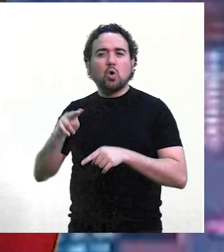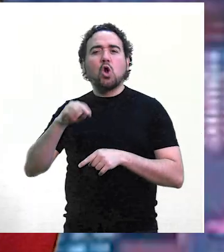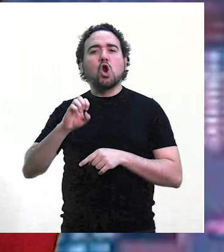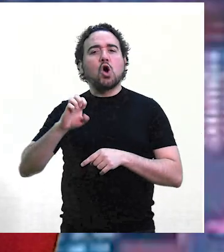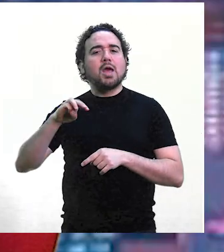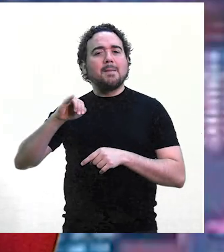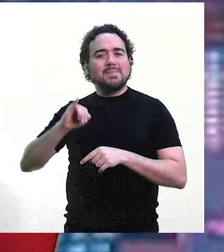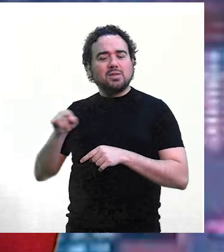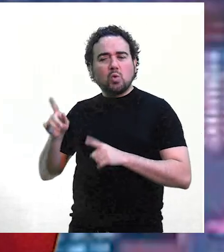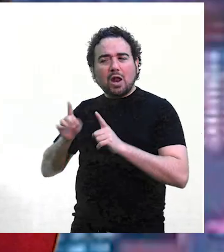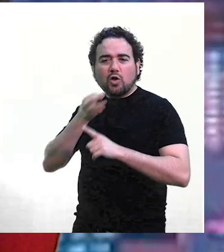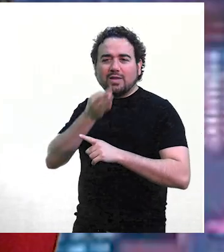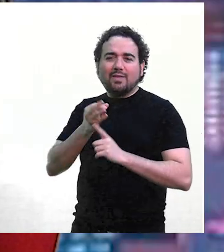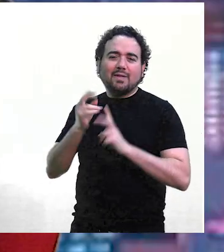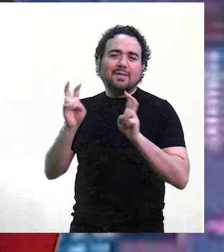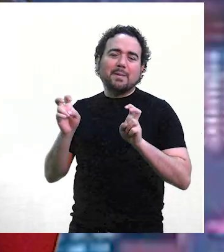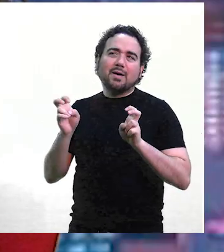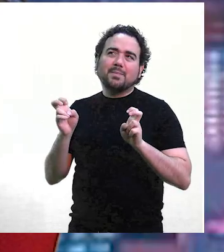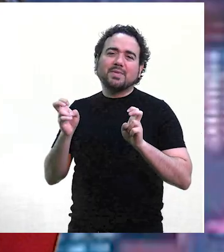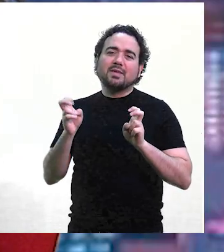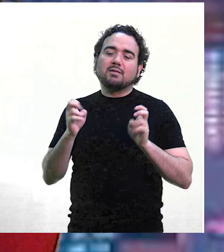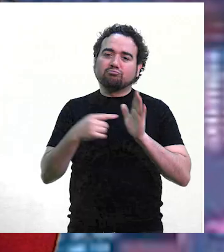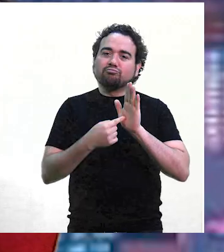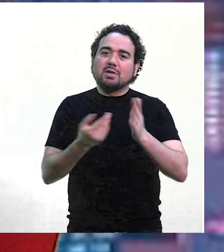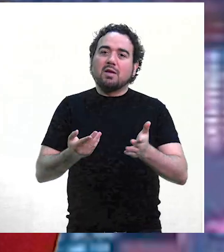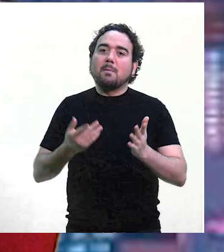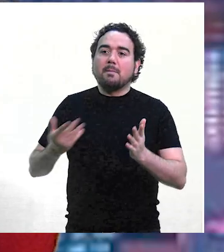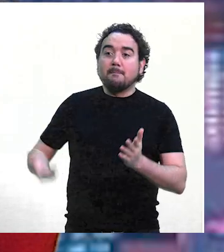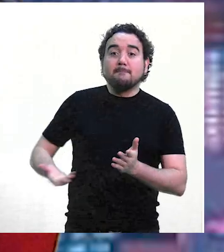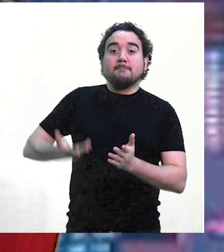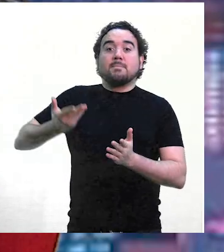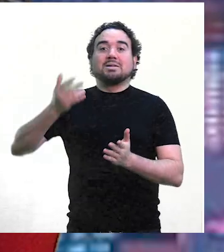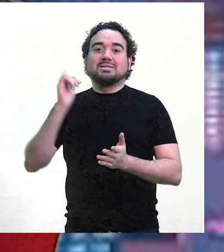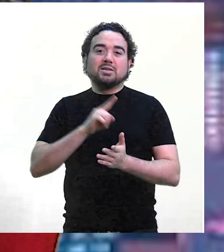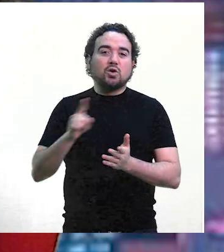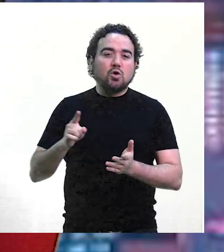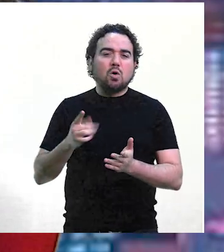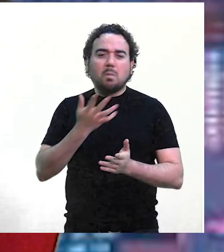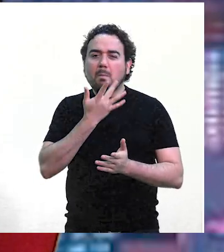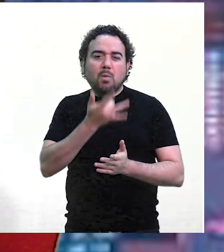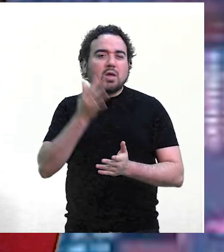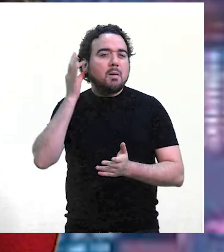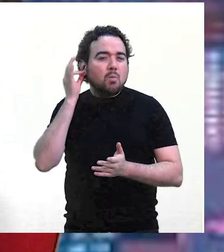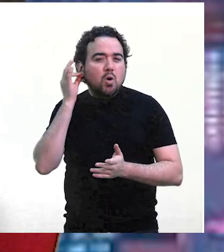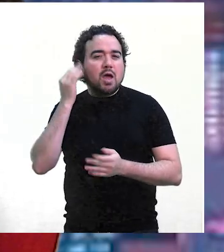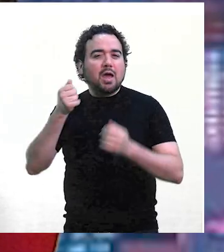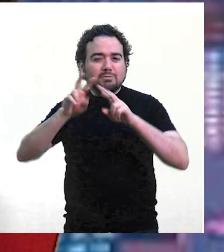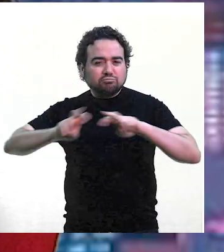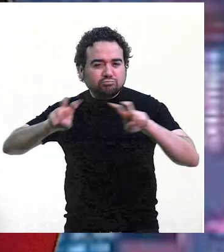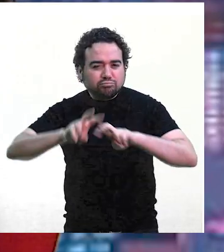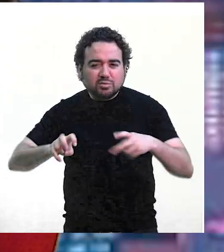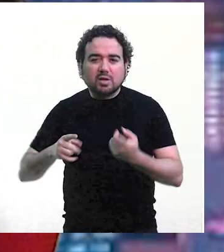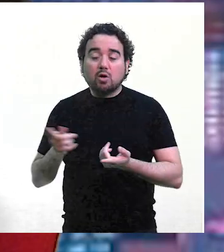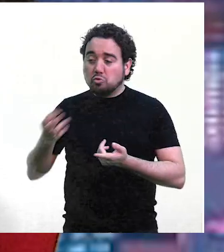bueno, algo habías comentado, Noemí, de que es también el tema de podcast, de relevar o no relevar, porque a las